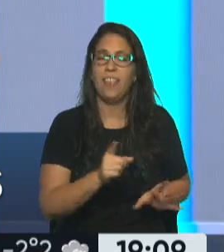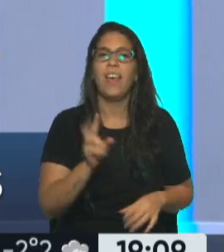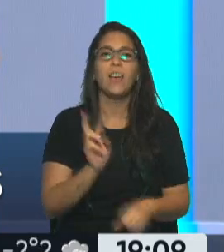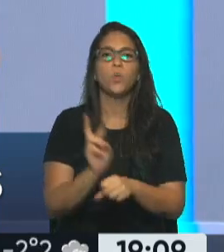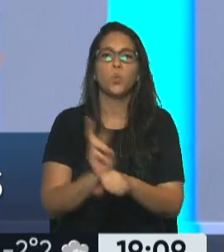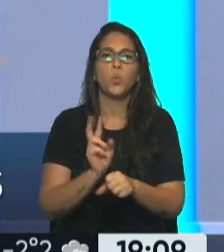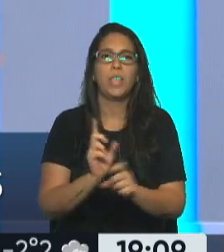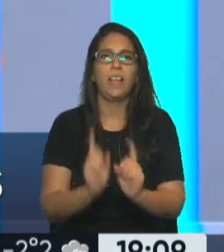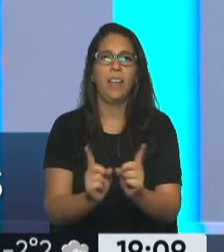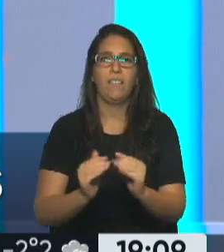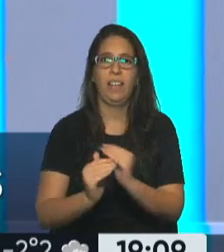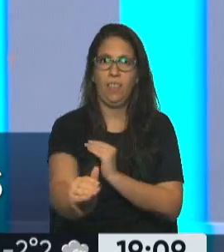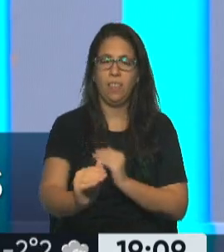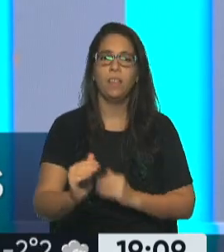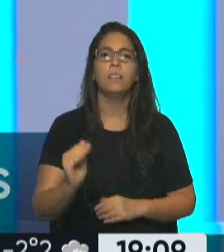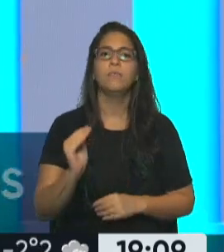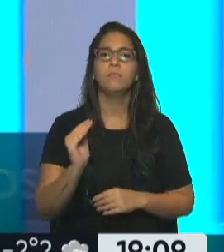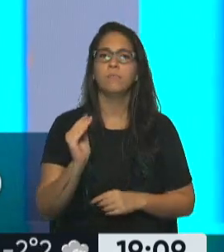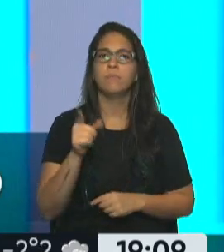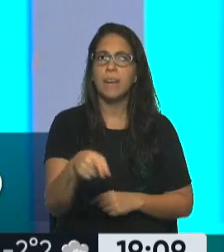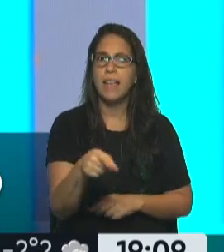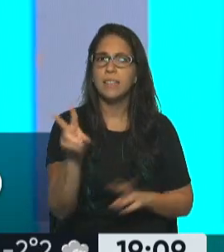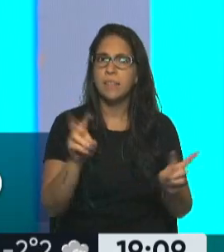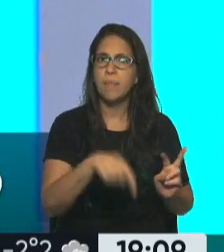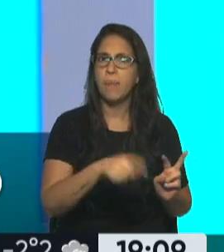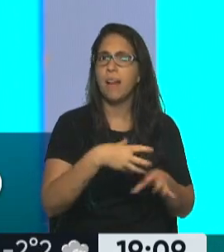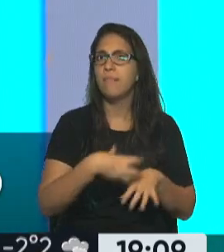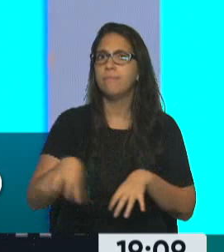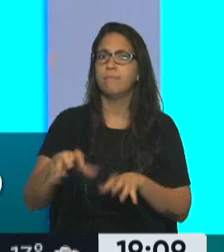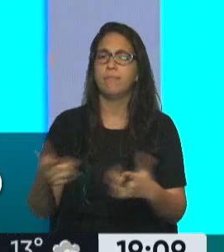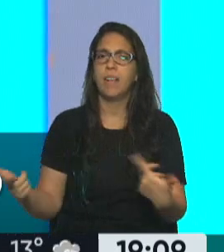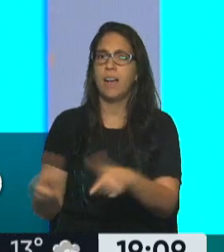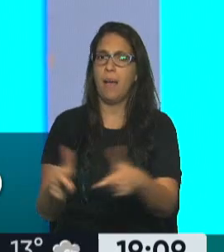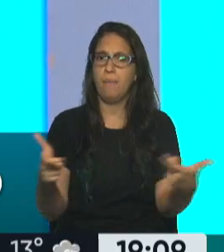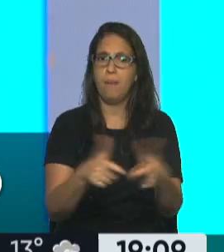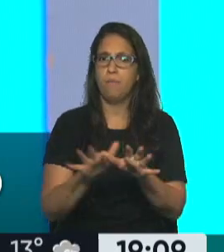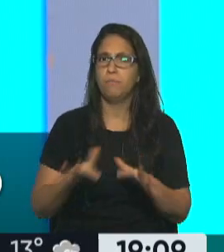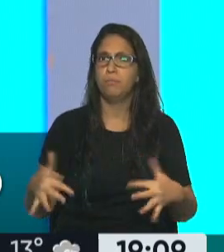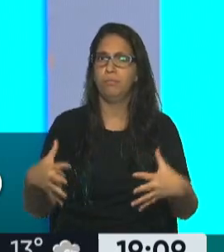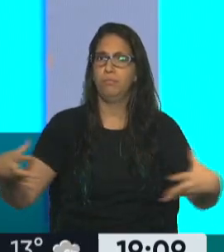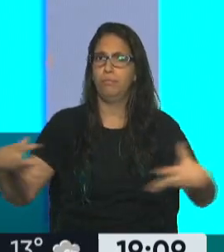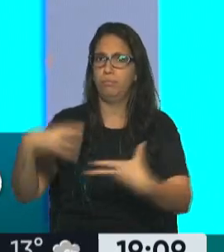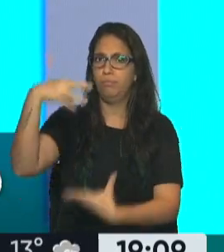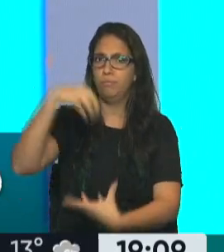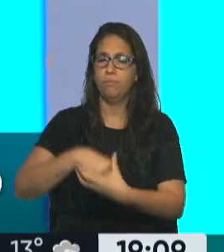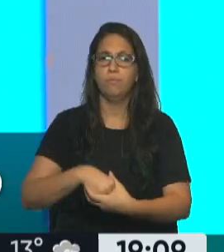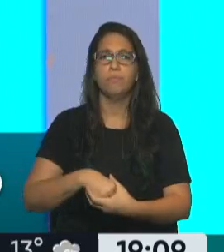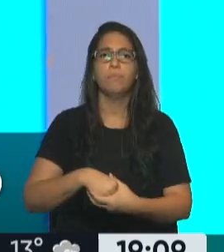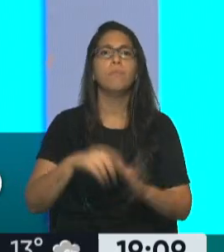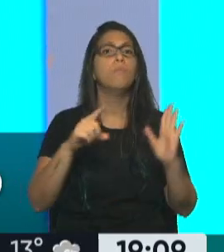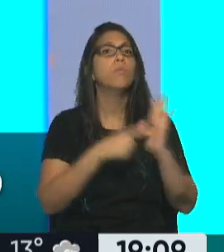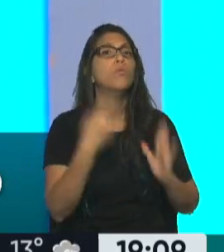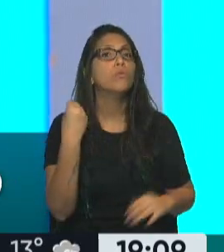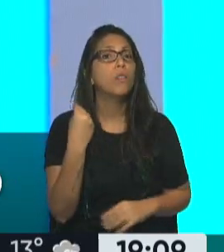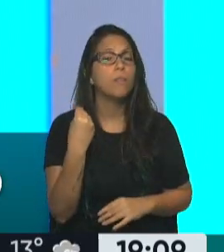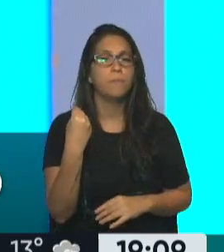que hab en este caso también se refl la comisión bicameral de reforma del estado y seguimiento de las privatizaciones para pero